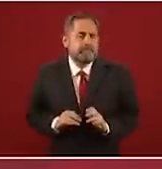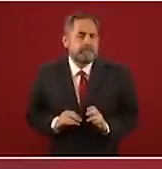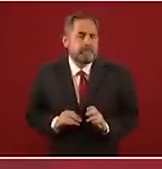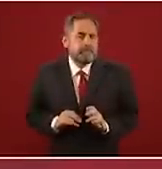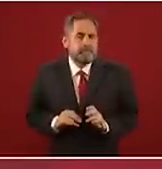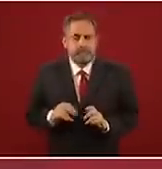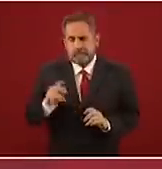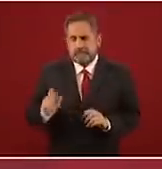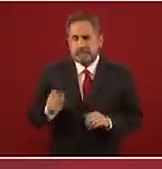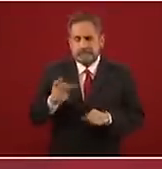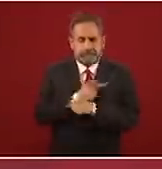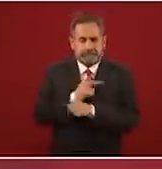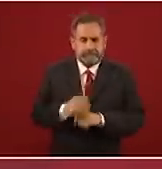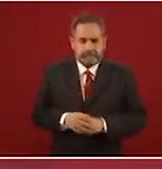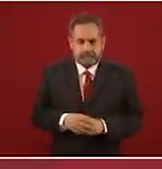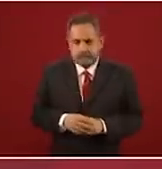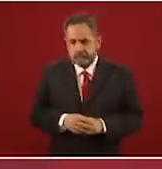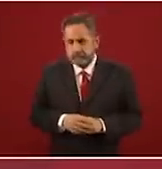si es